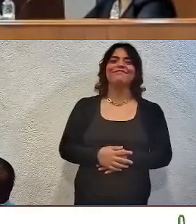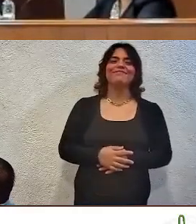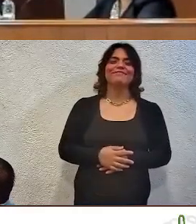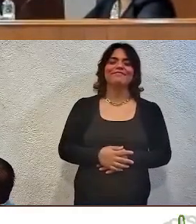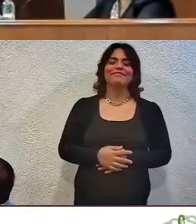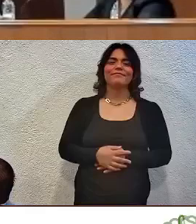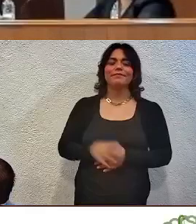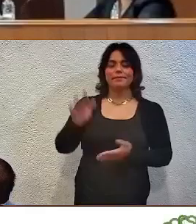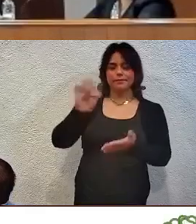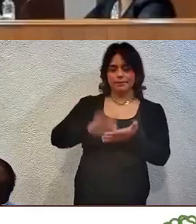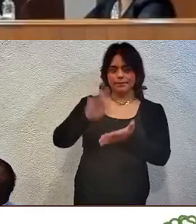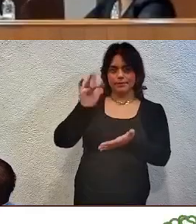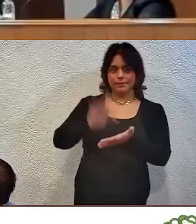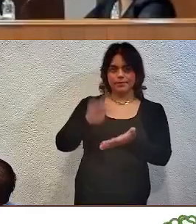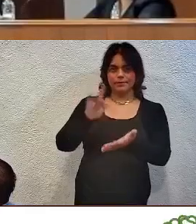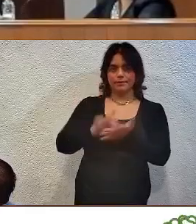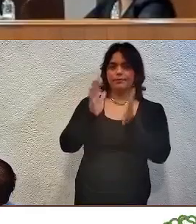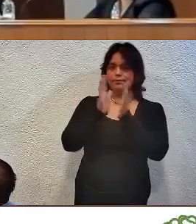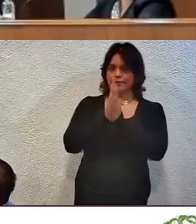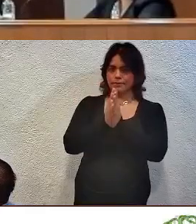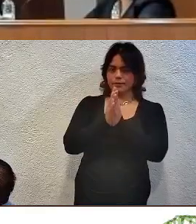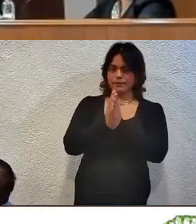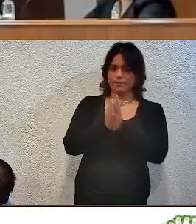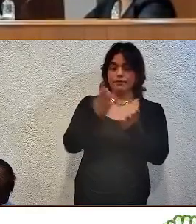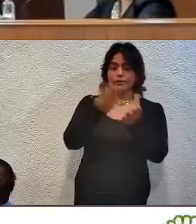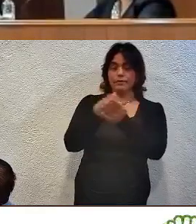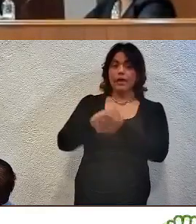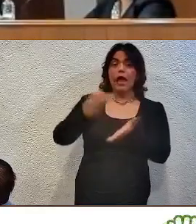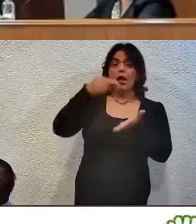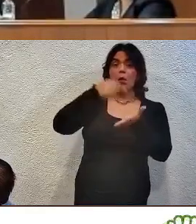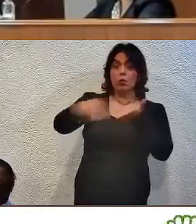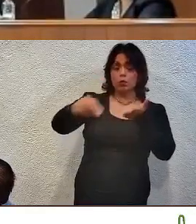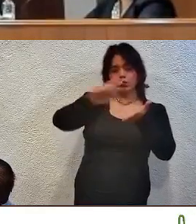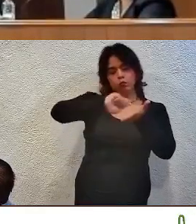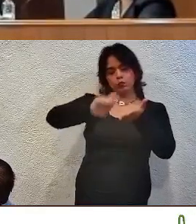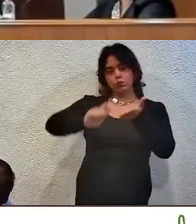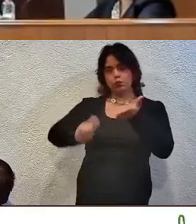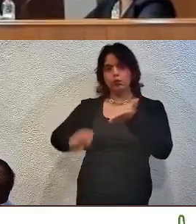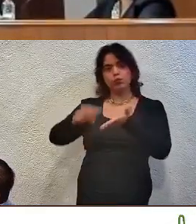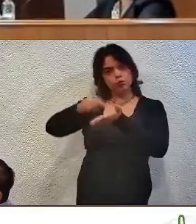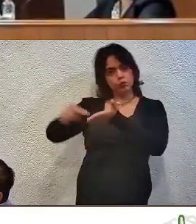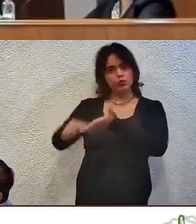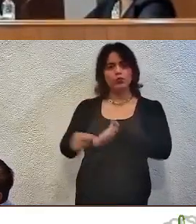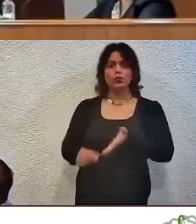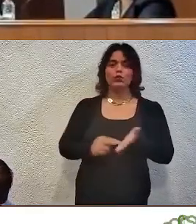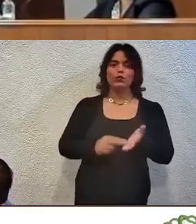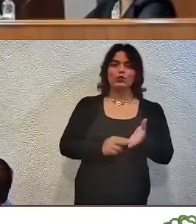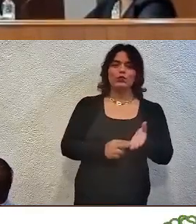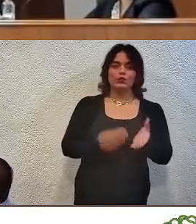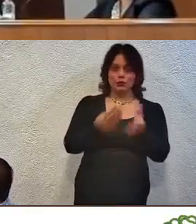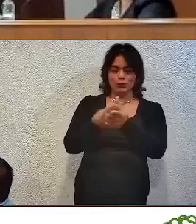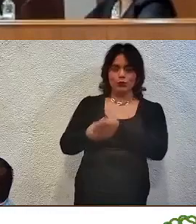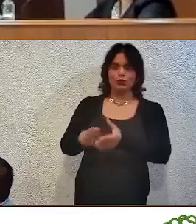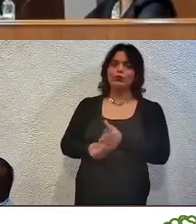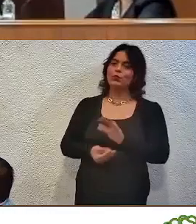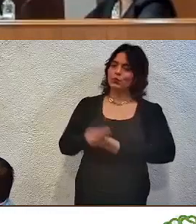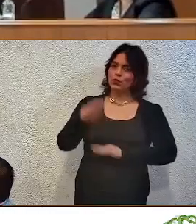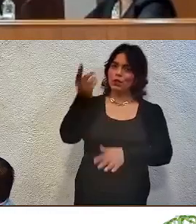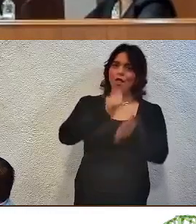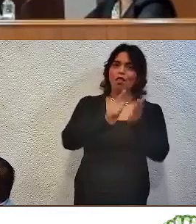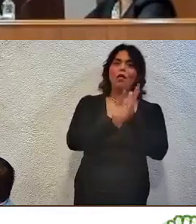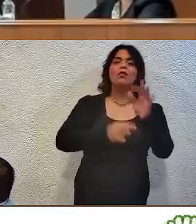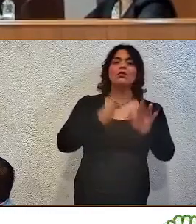Gracias, secretario. En consecuencia, sírgase recabar las firmas a la conclusión de la presente sesión y notifíquese como en derecho